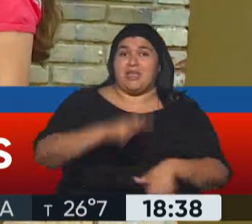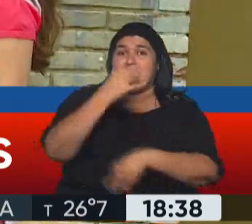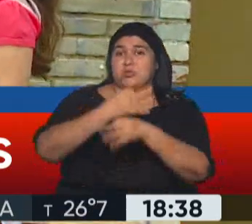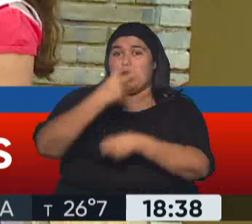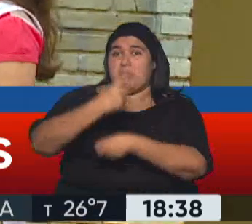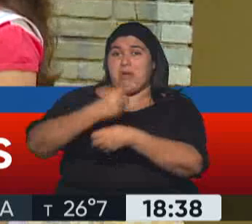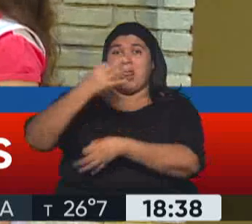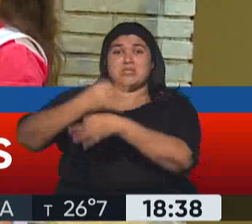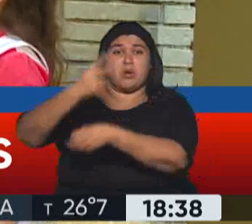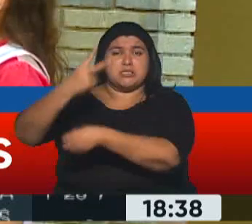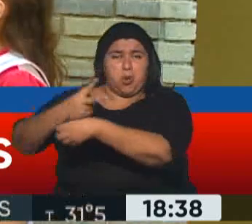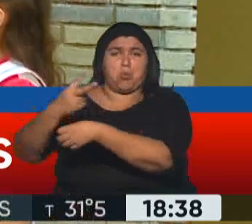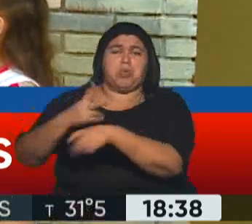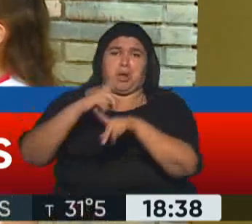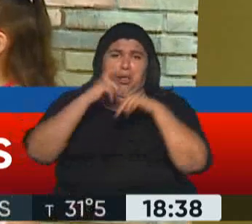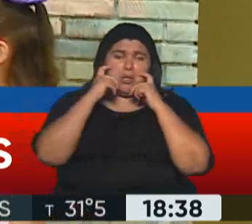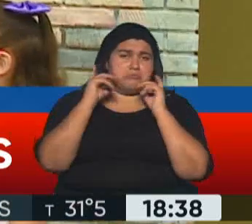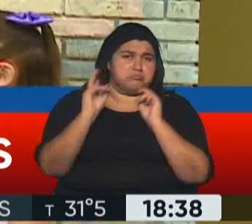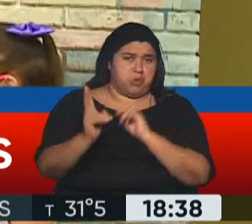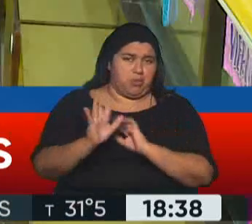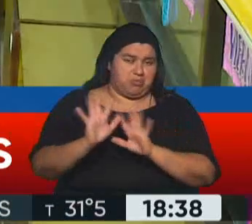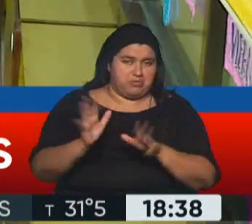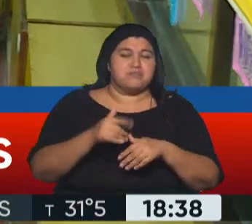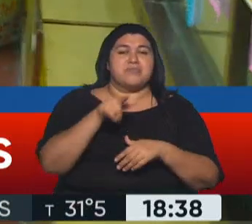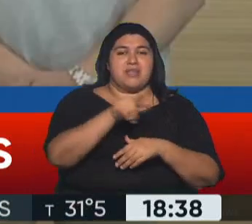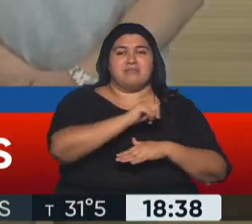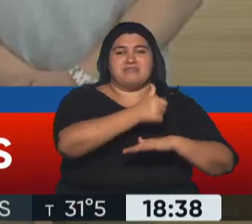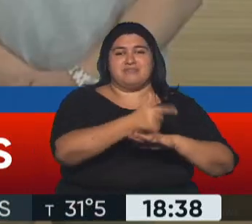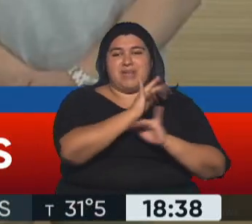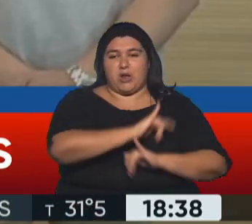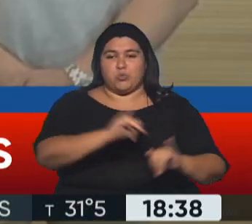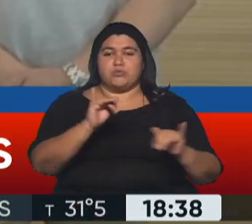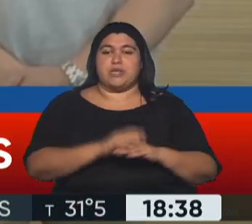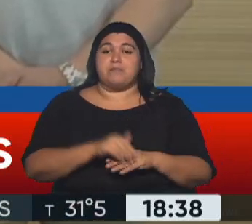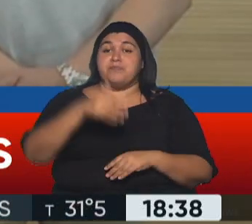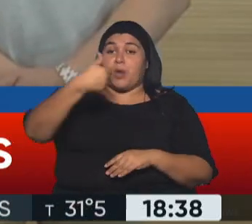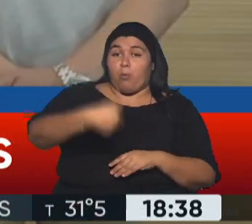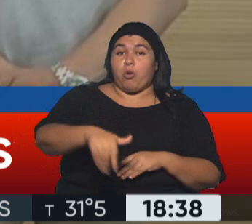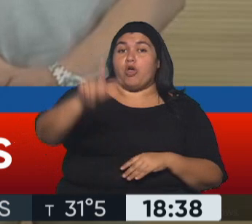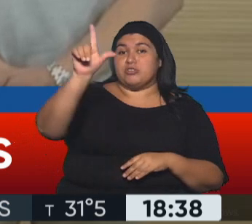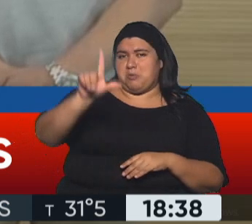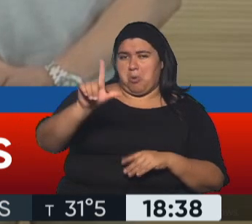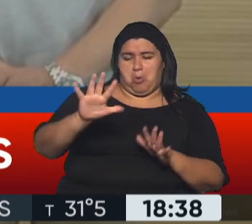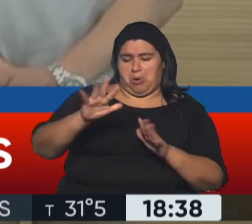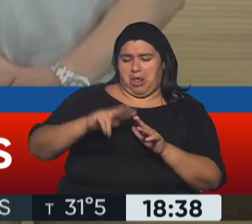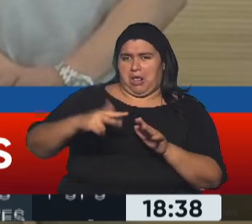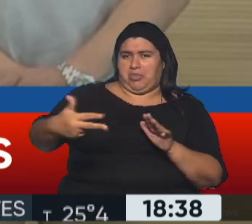y secundaria. Así lo anunciaba el jefe de gobierno porteño. El próximo lunes, o sea, dentro de tres